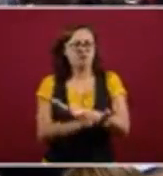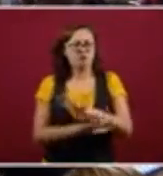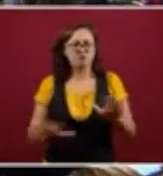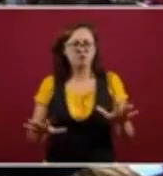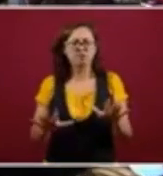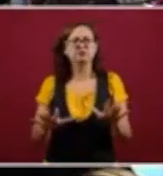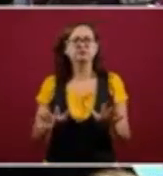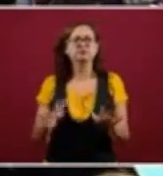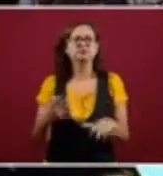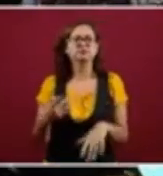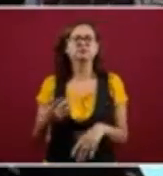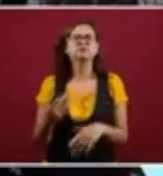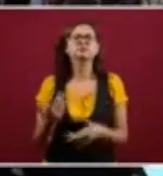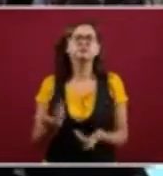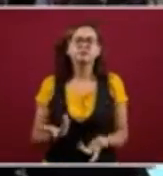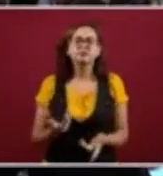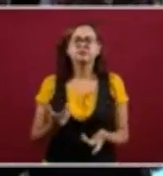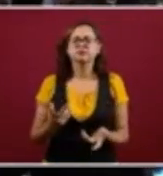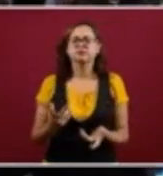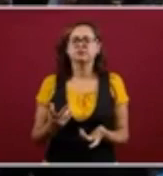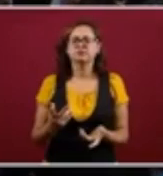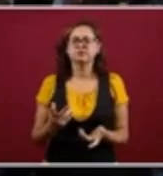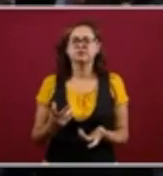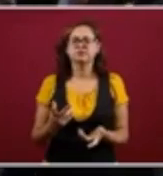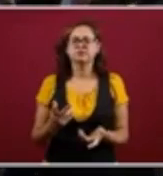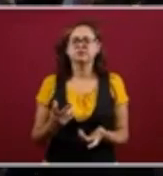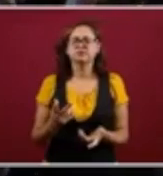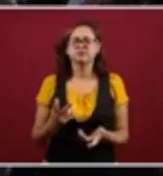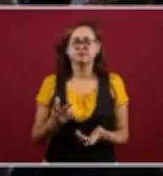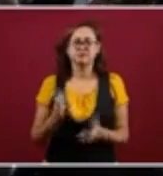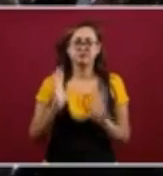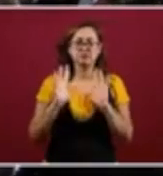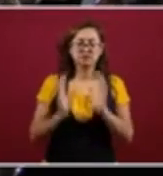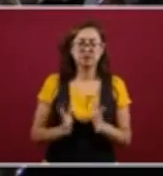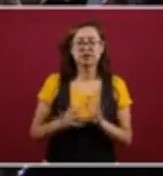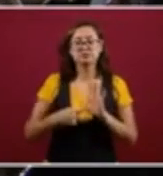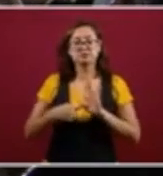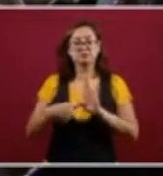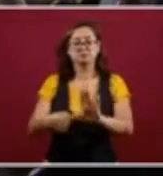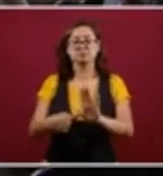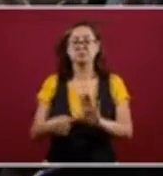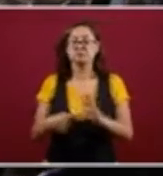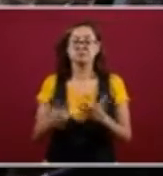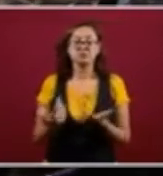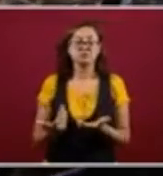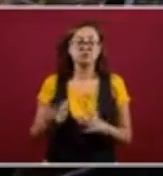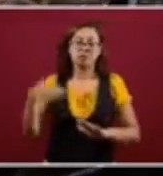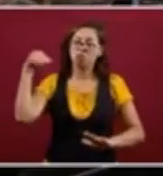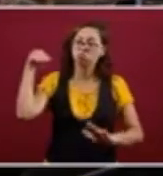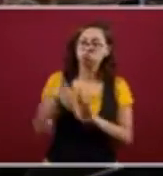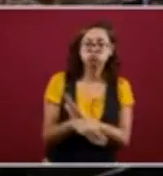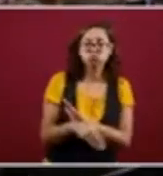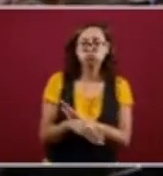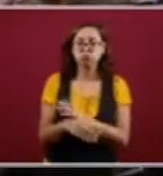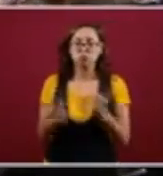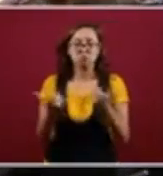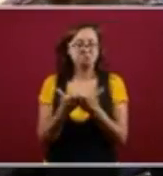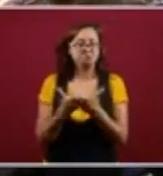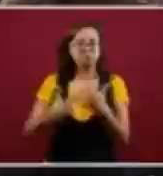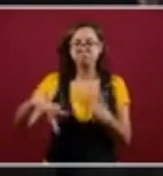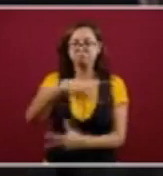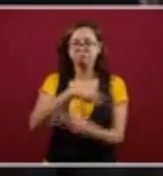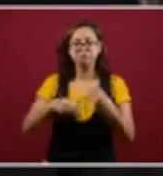incluso se daba como un hecho de que íbamos a caer en recesión.